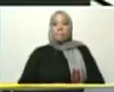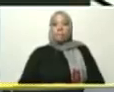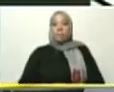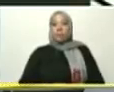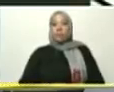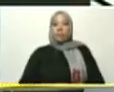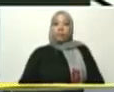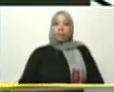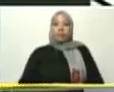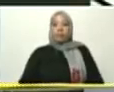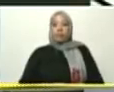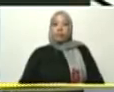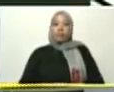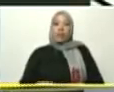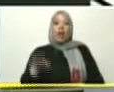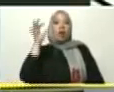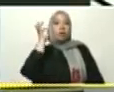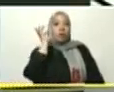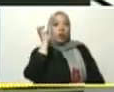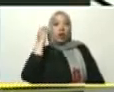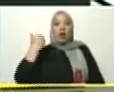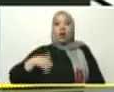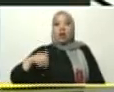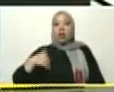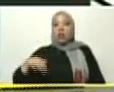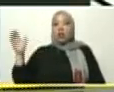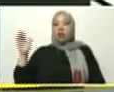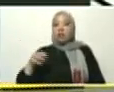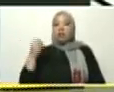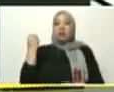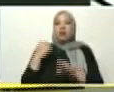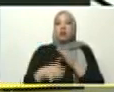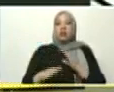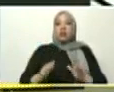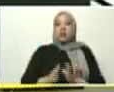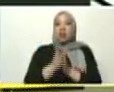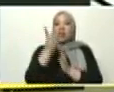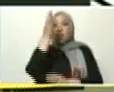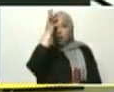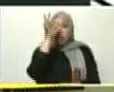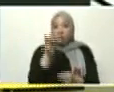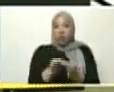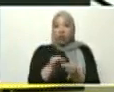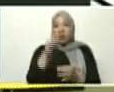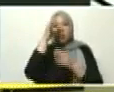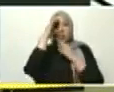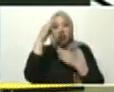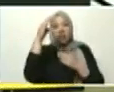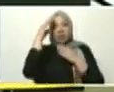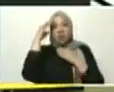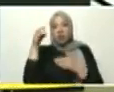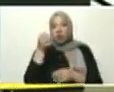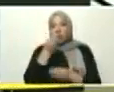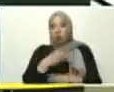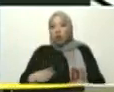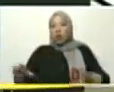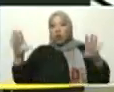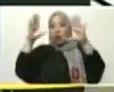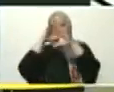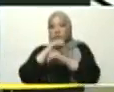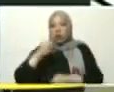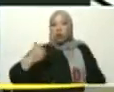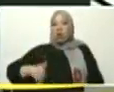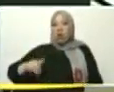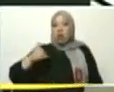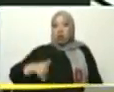Miriam Gasparini, desde Argentina, Santa Fe. Saludos cordiales para todos. Buenas noches, Argentina. Por